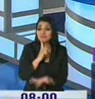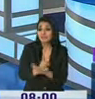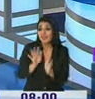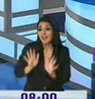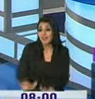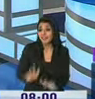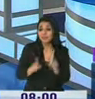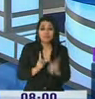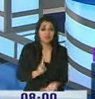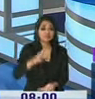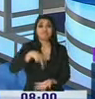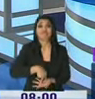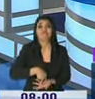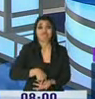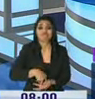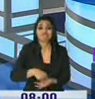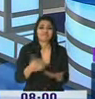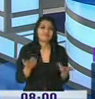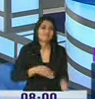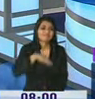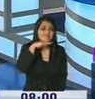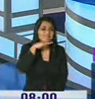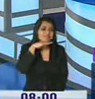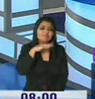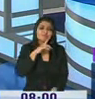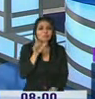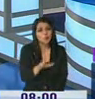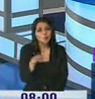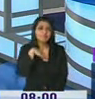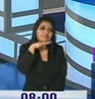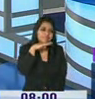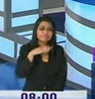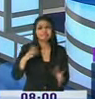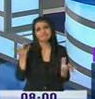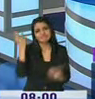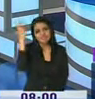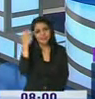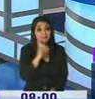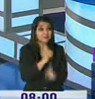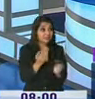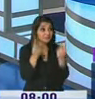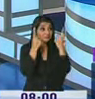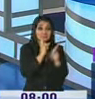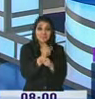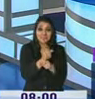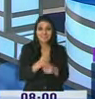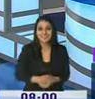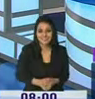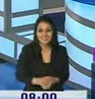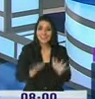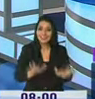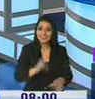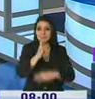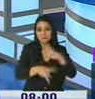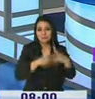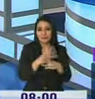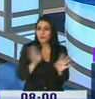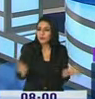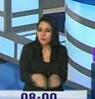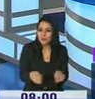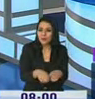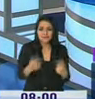levanta sin ganas de hacer nada, sobre pero todo hay que trabajar. Ponerle todas las buenas ganas. Te sorprendí, sí, te sorprendí. Bueno, espero que todo el mundo esté sorprendido, esté con